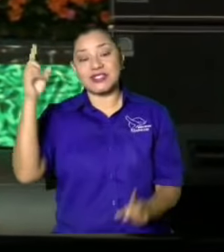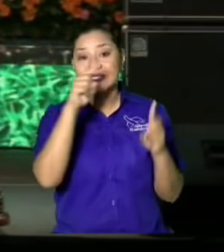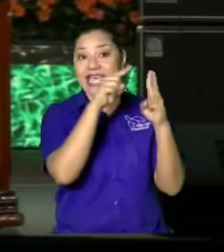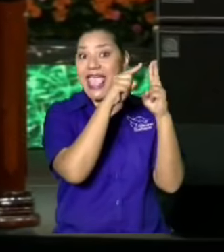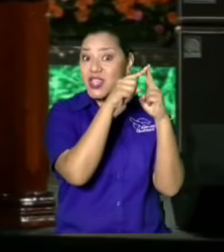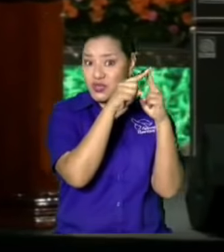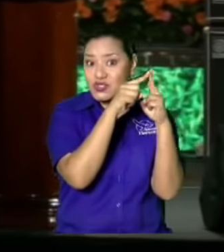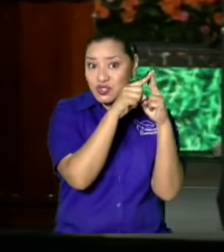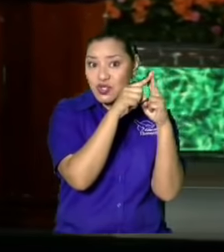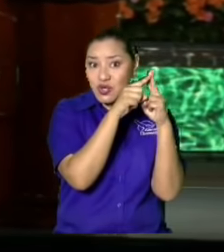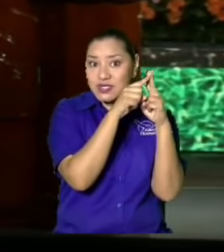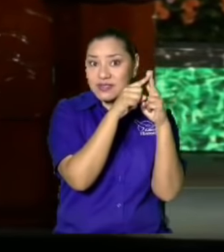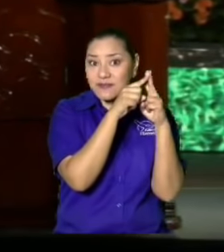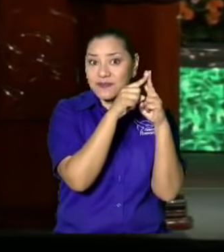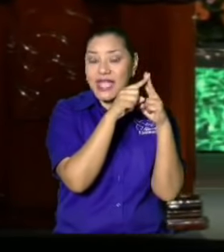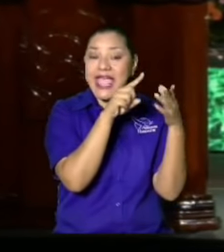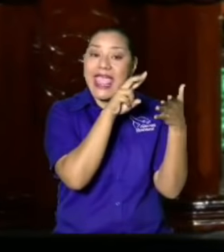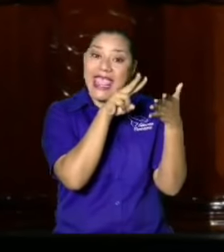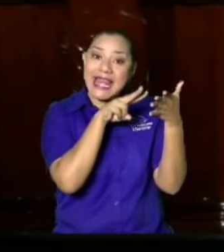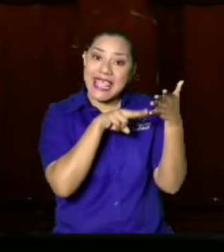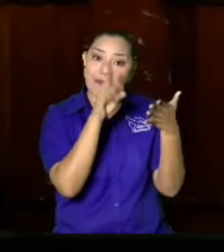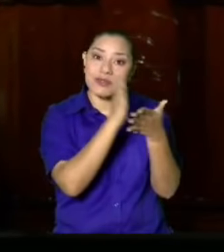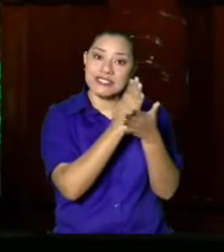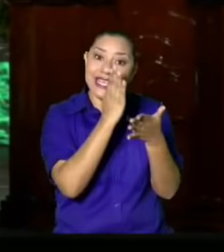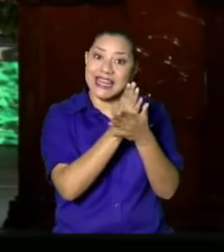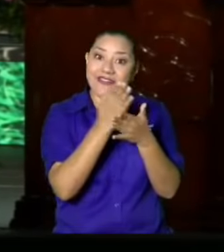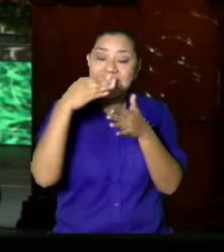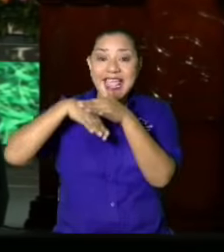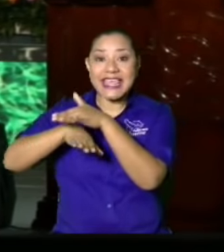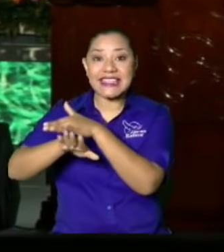prometida. Y cuando el Señor, hermano, les permitió entrar